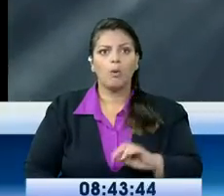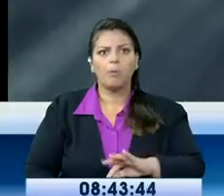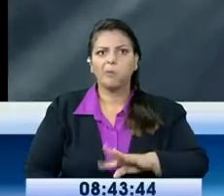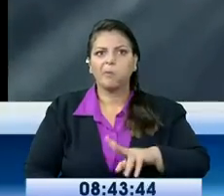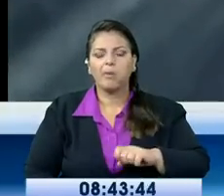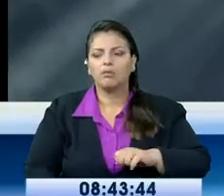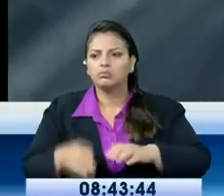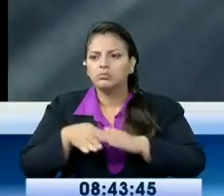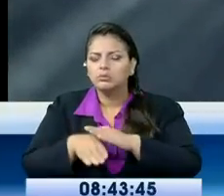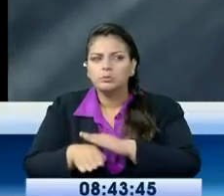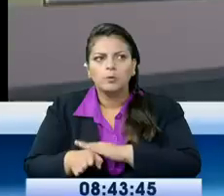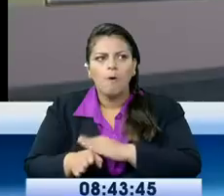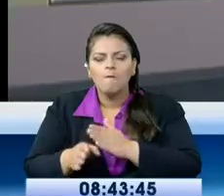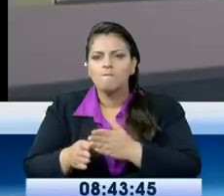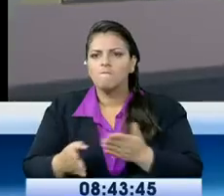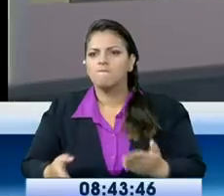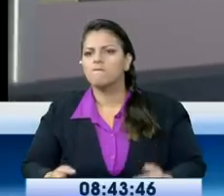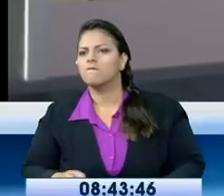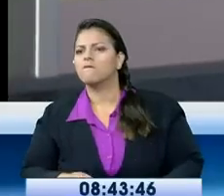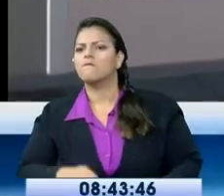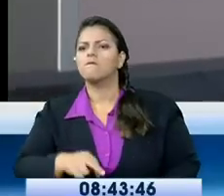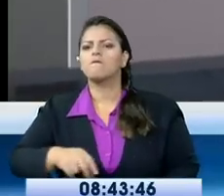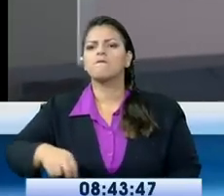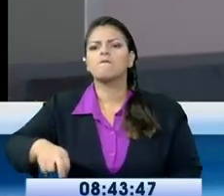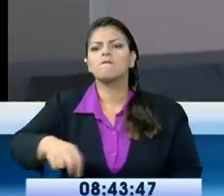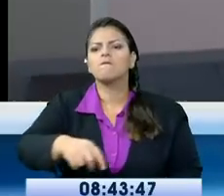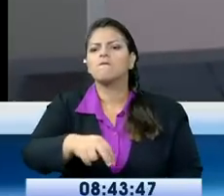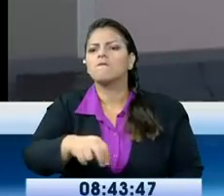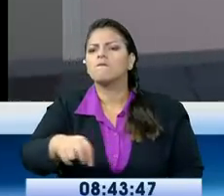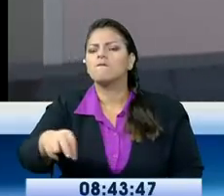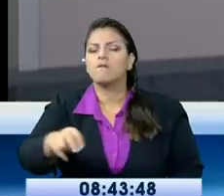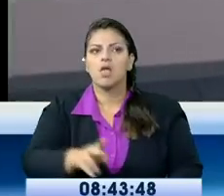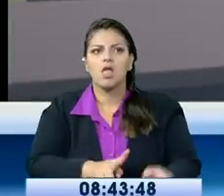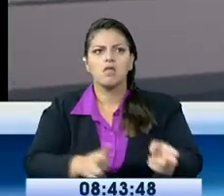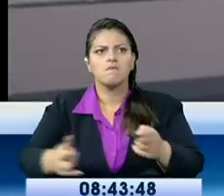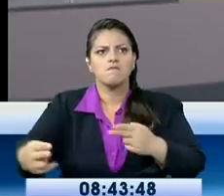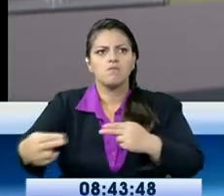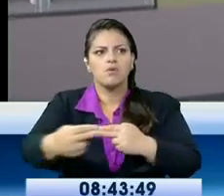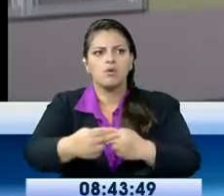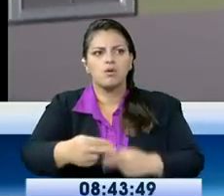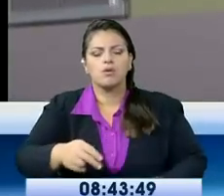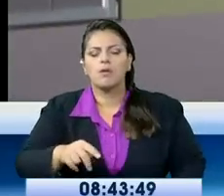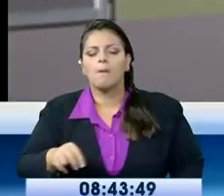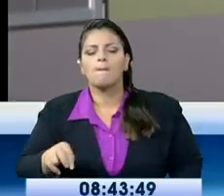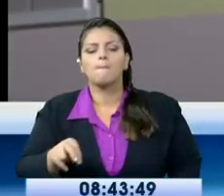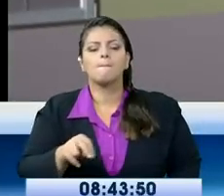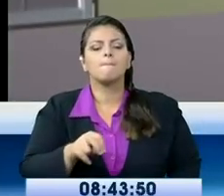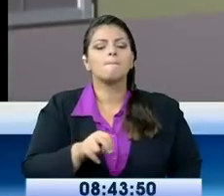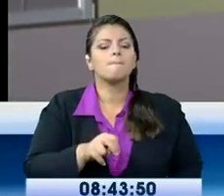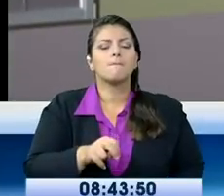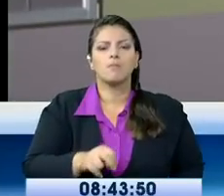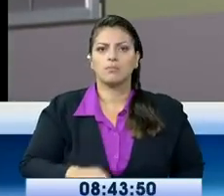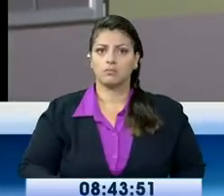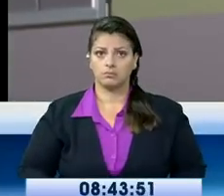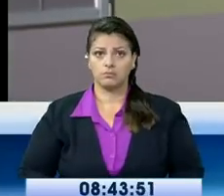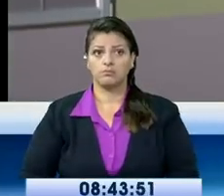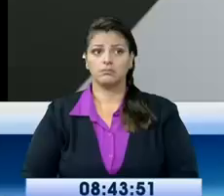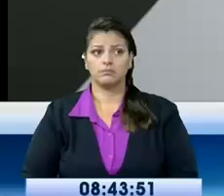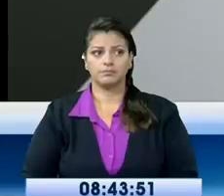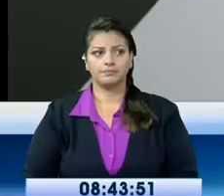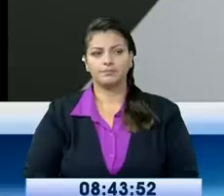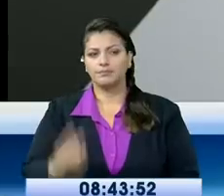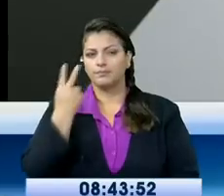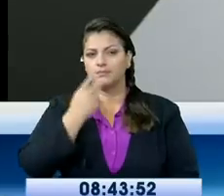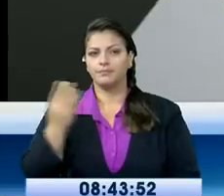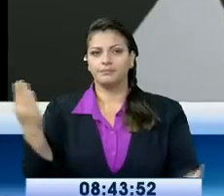de los tipos entró a su vivienda a sustraerse varios objetos de valor, luego de romper uno de los barrotes de la